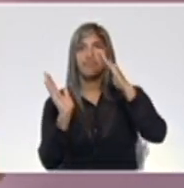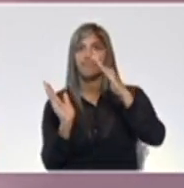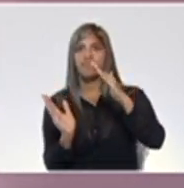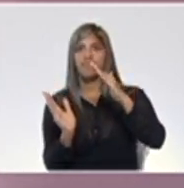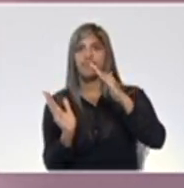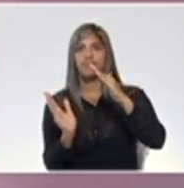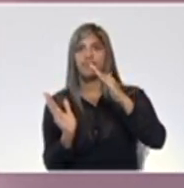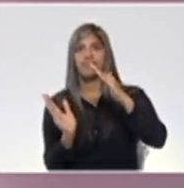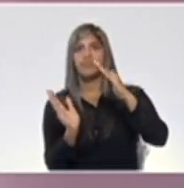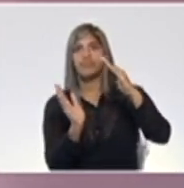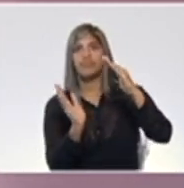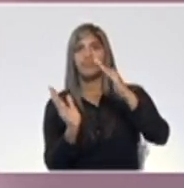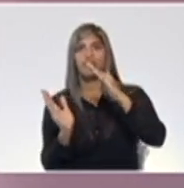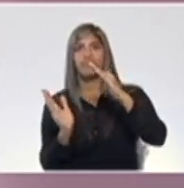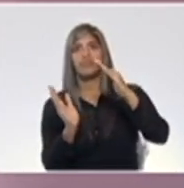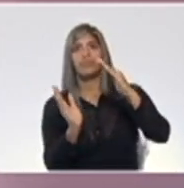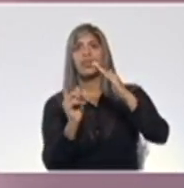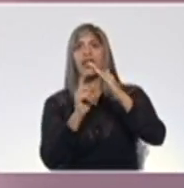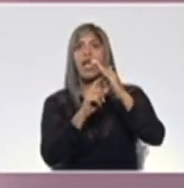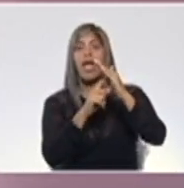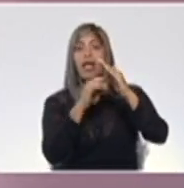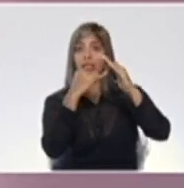El opuesto de este lado